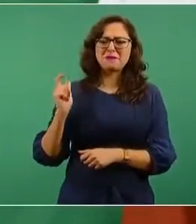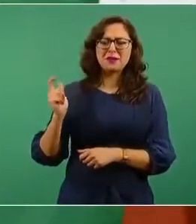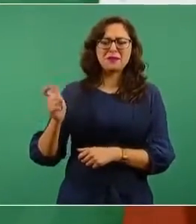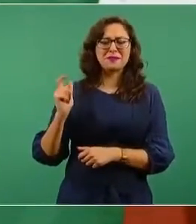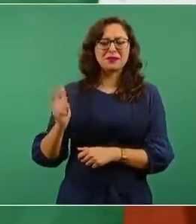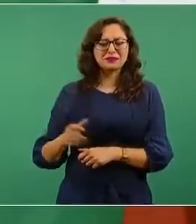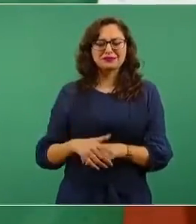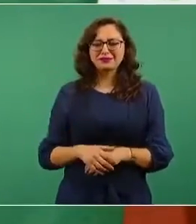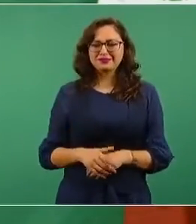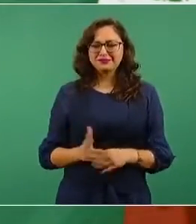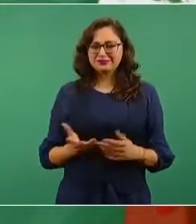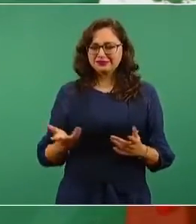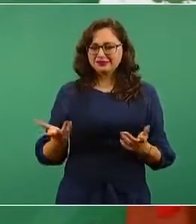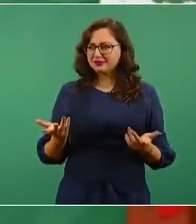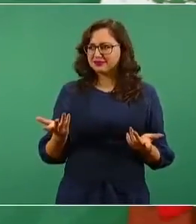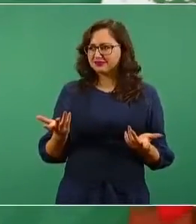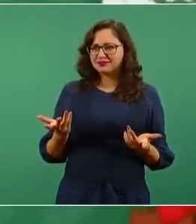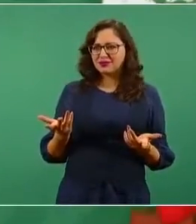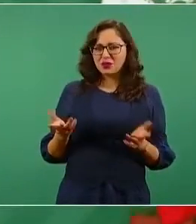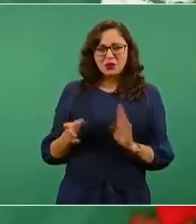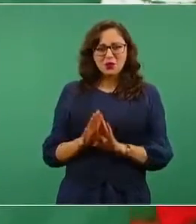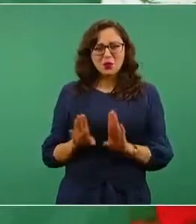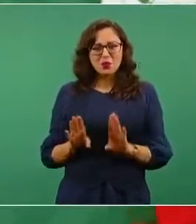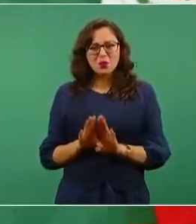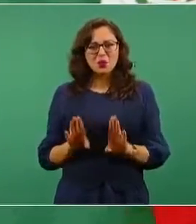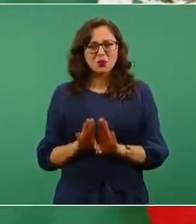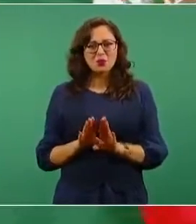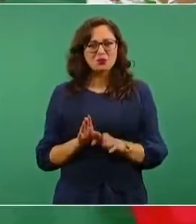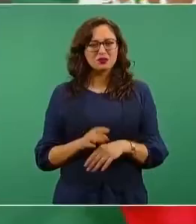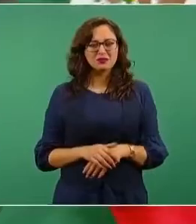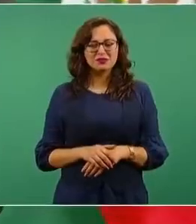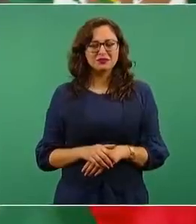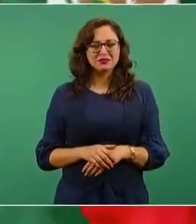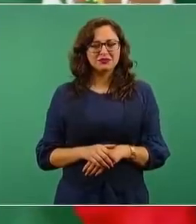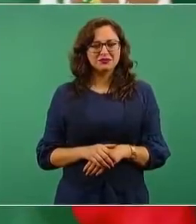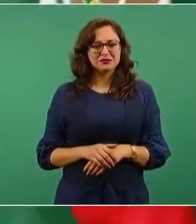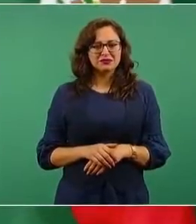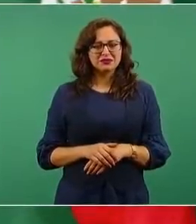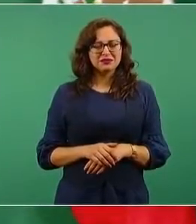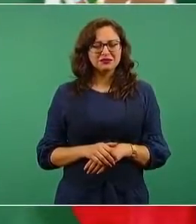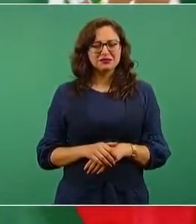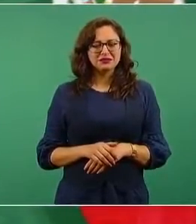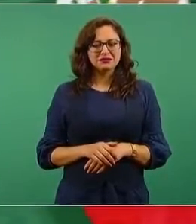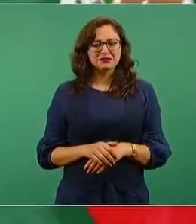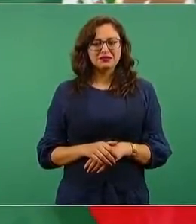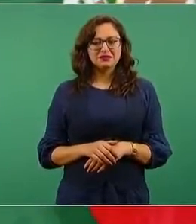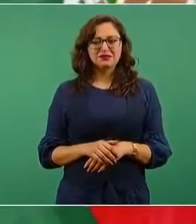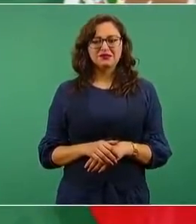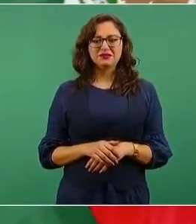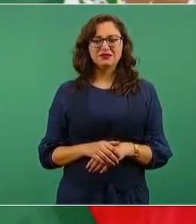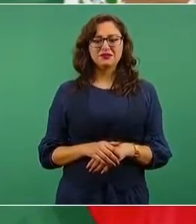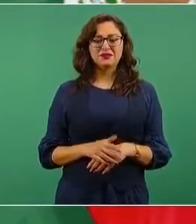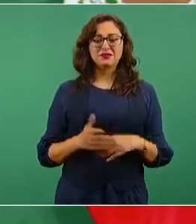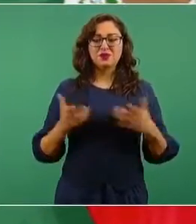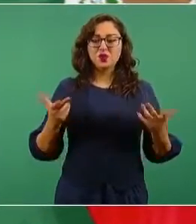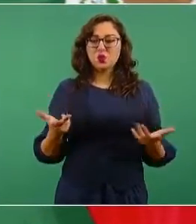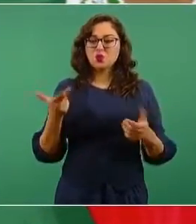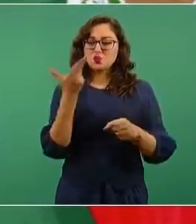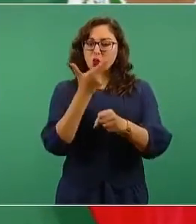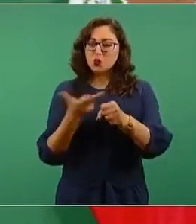Un hospital de especialidades de tercer nivel, hospital